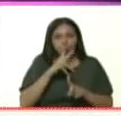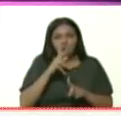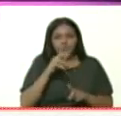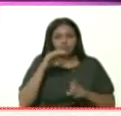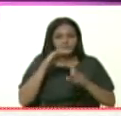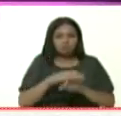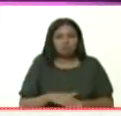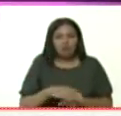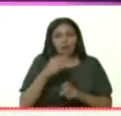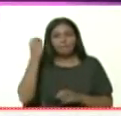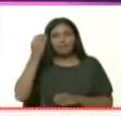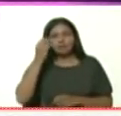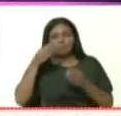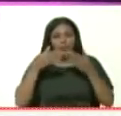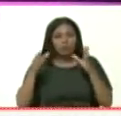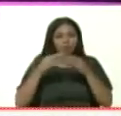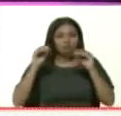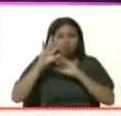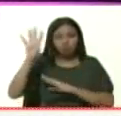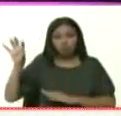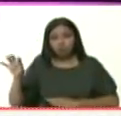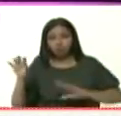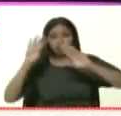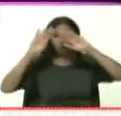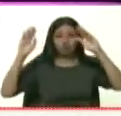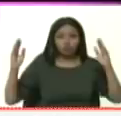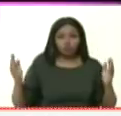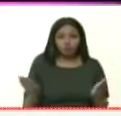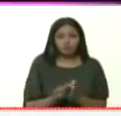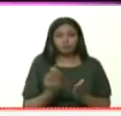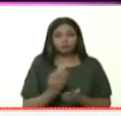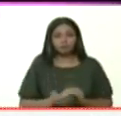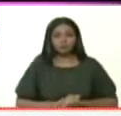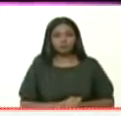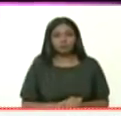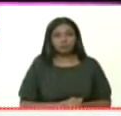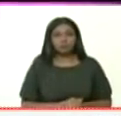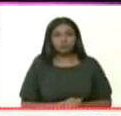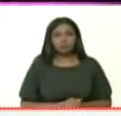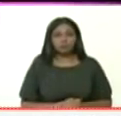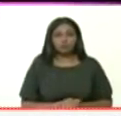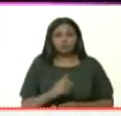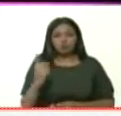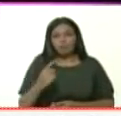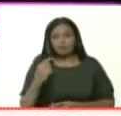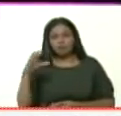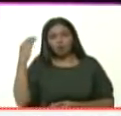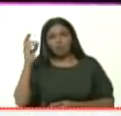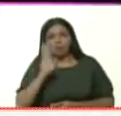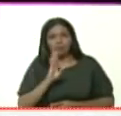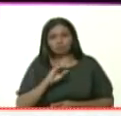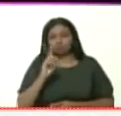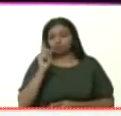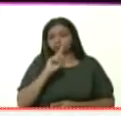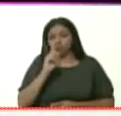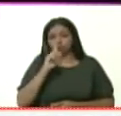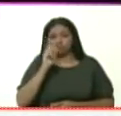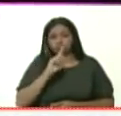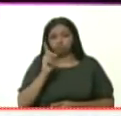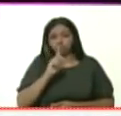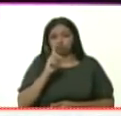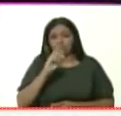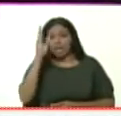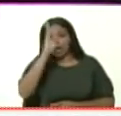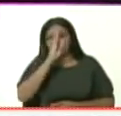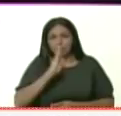sometida a la opinión pública de todos los países del mundo. No solo es Colombia o Brasil. En